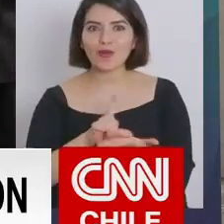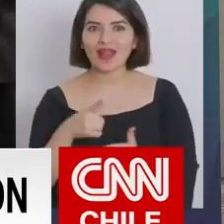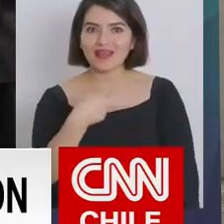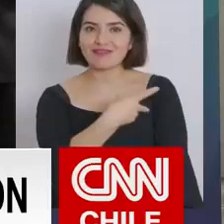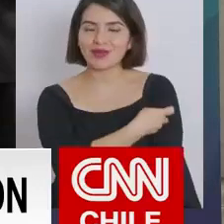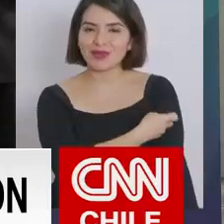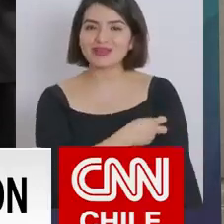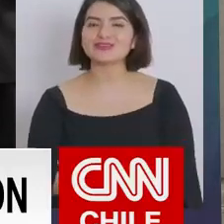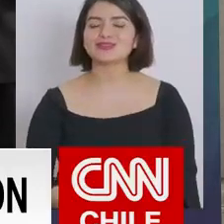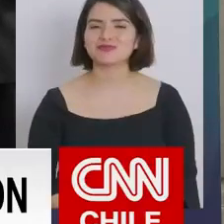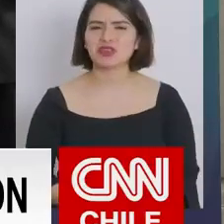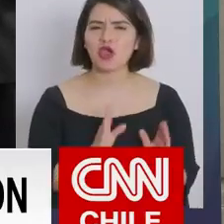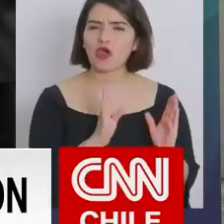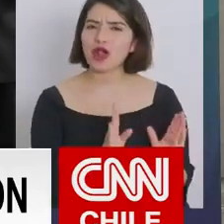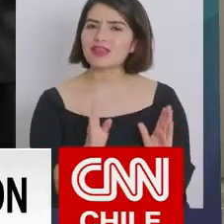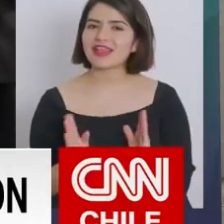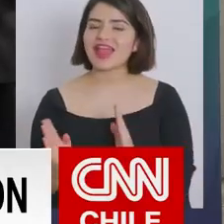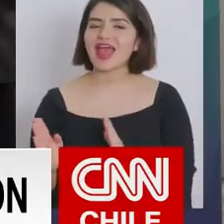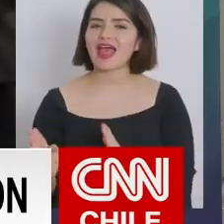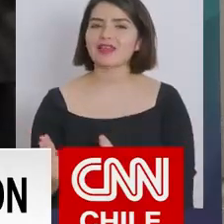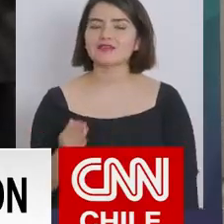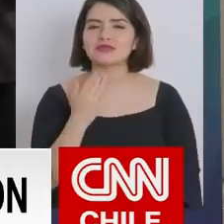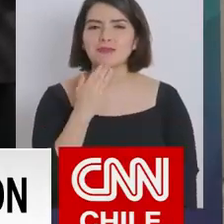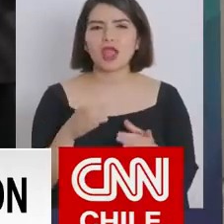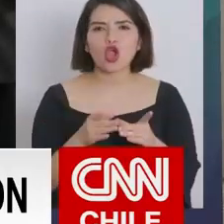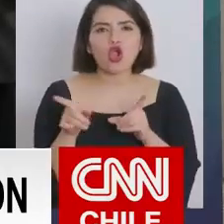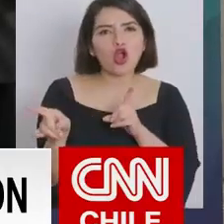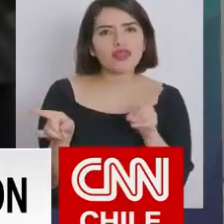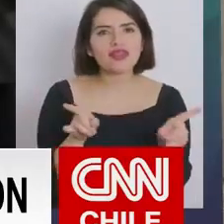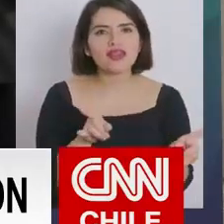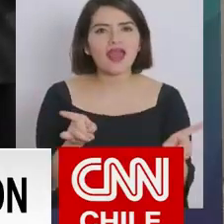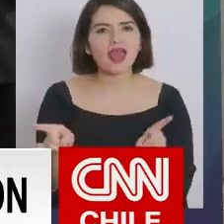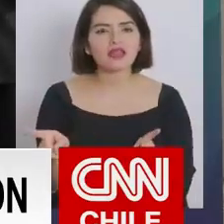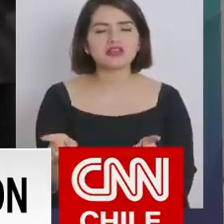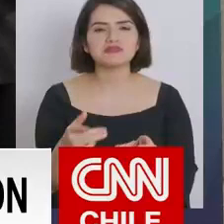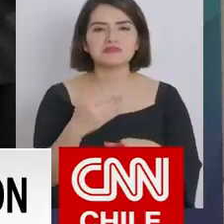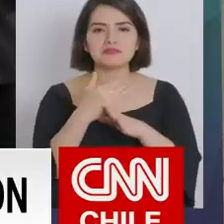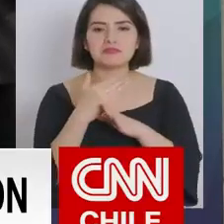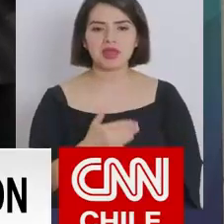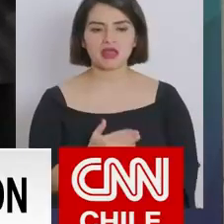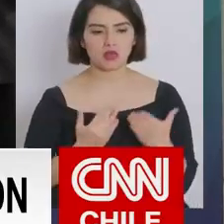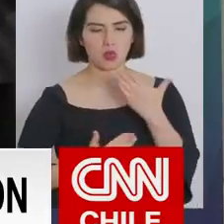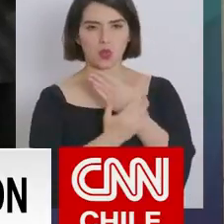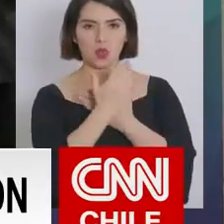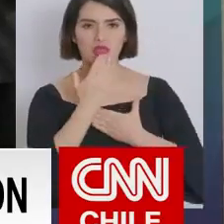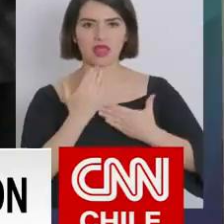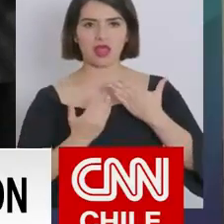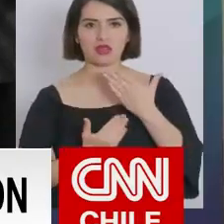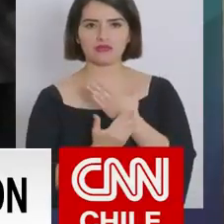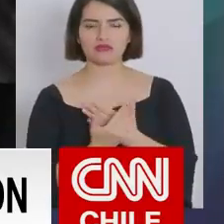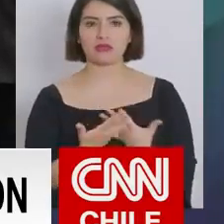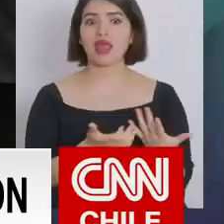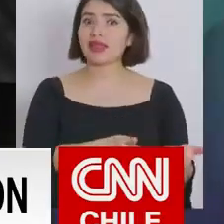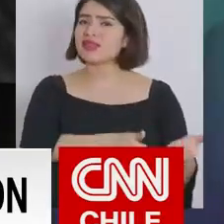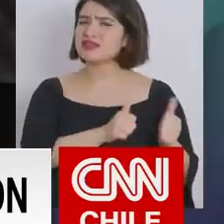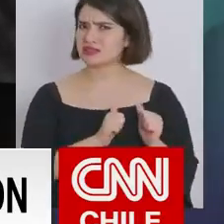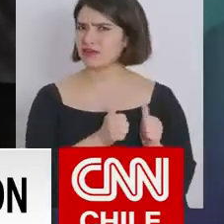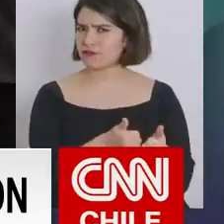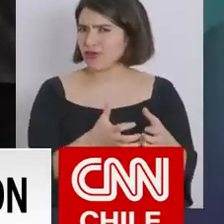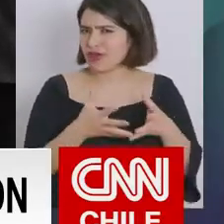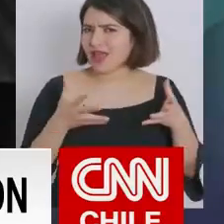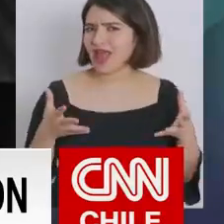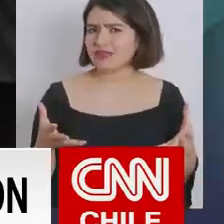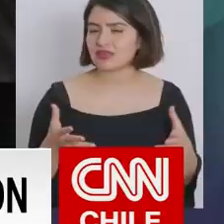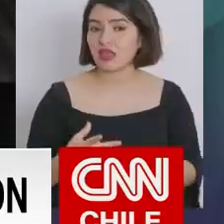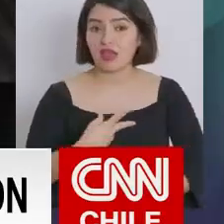vacunación en forma ordenada, en forma coordinada, manteniendo las medidas de autocuidado, porque es un tremendo desafío no